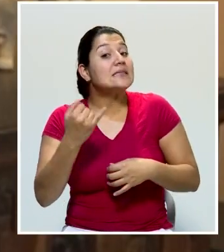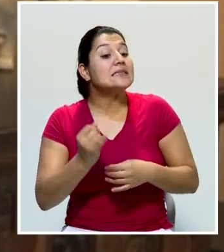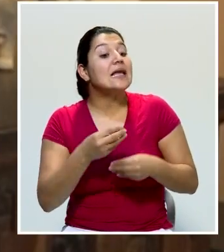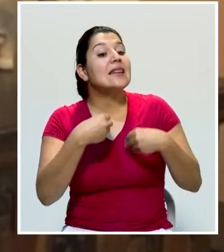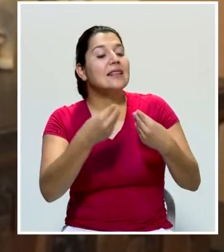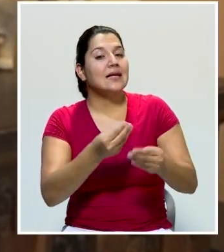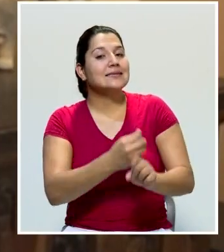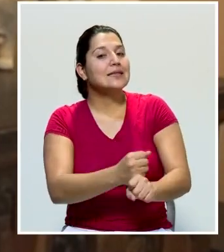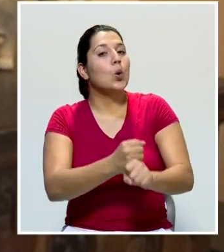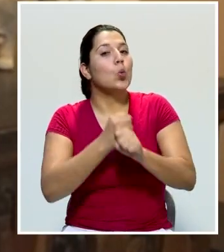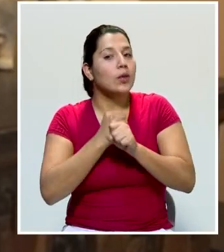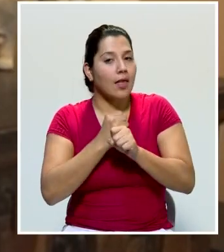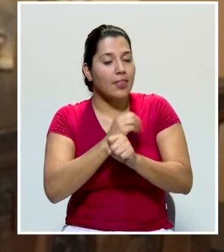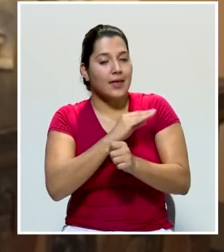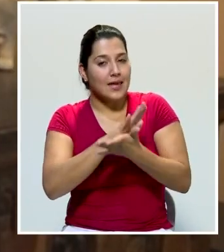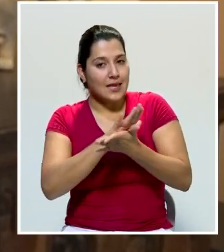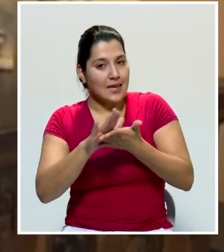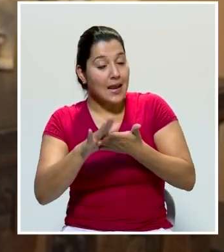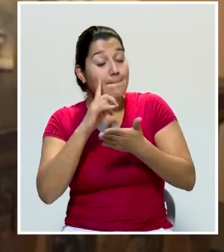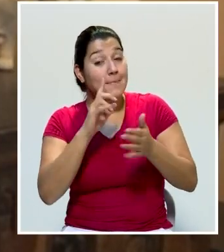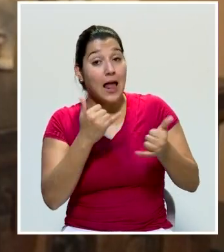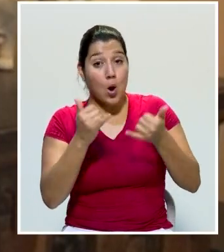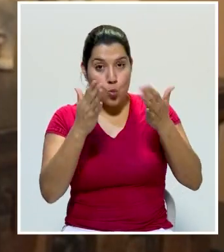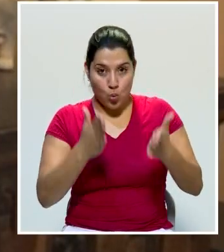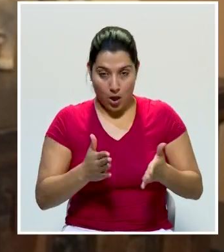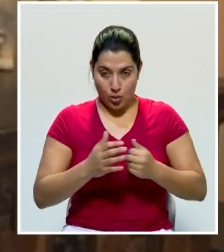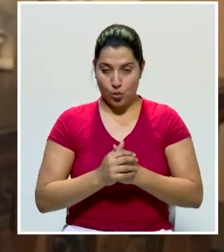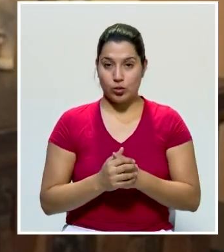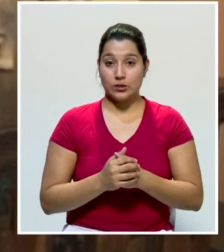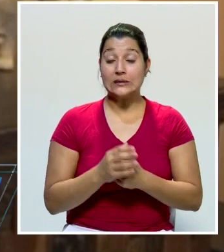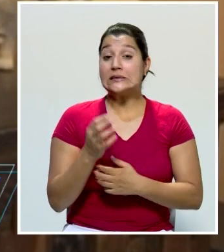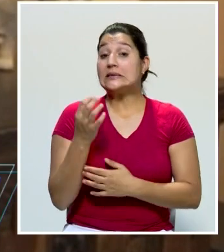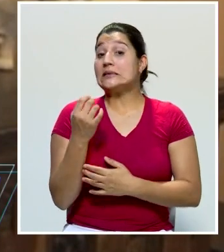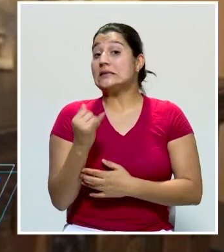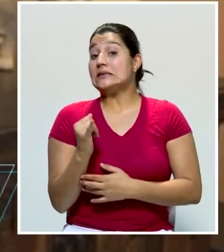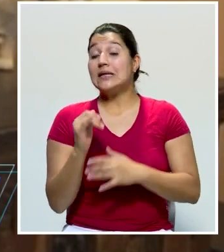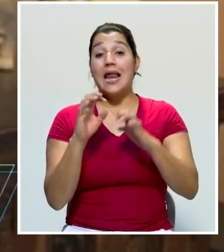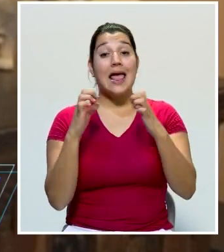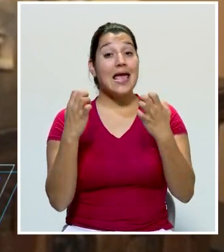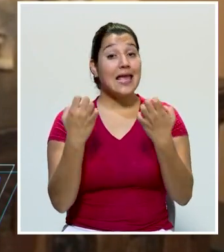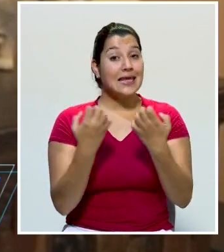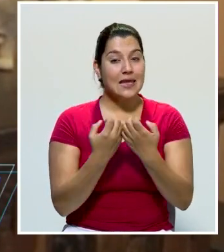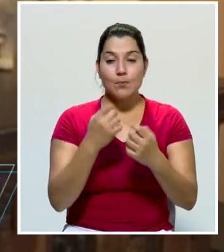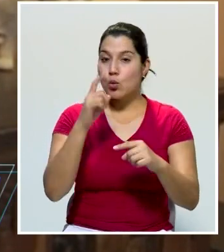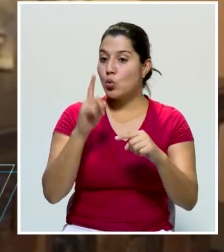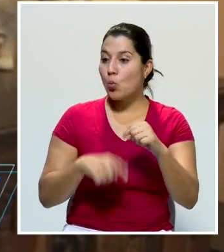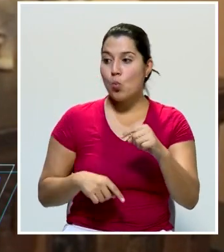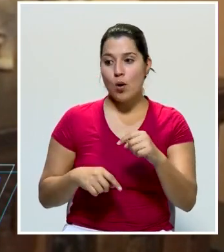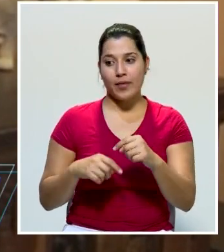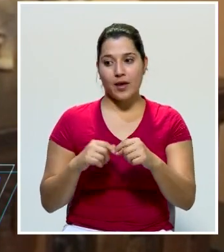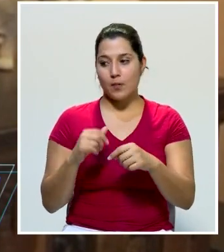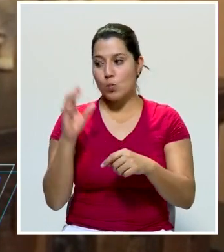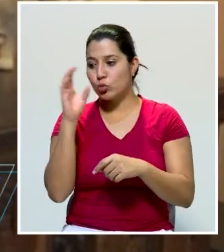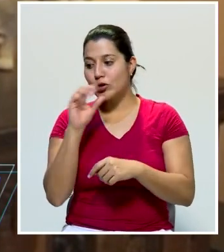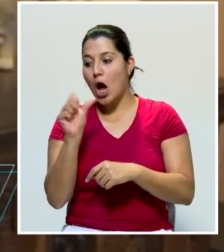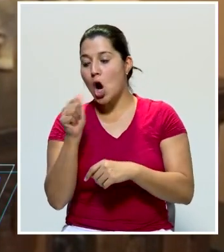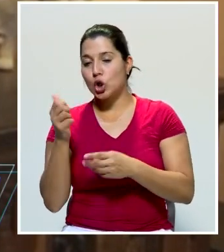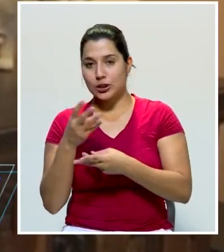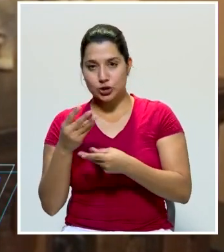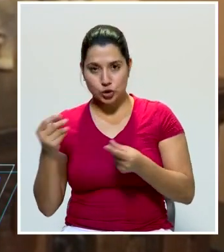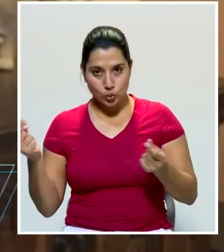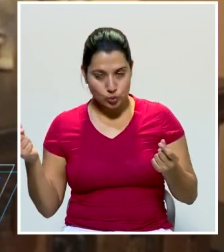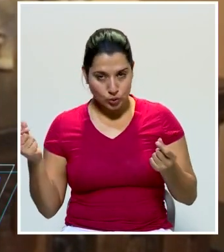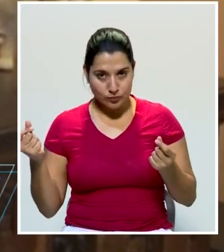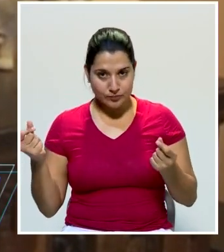Sin embargo, si no puede dar medios alternativos y del